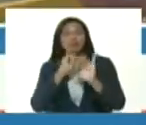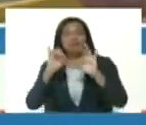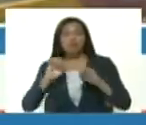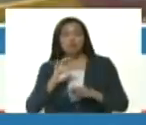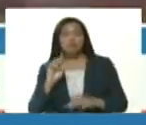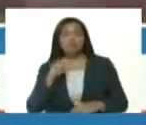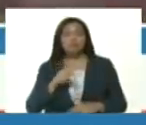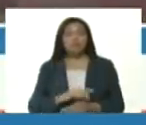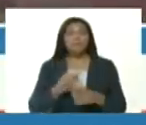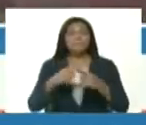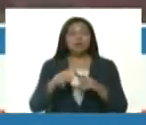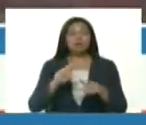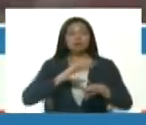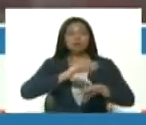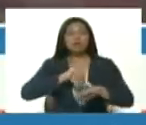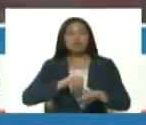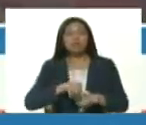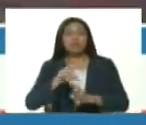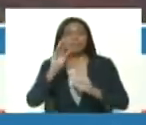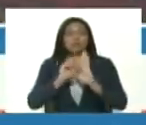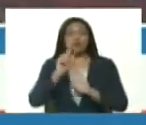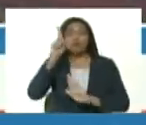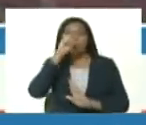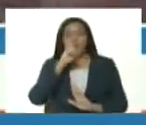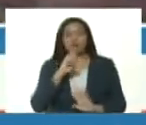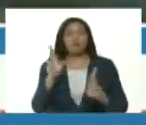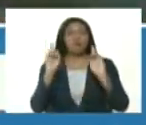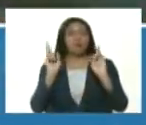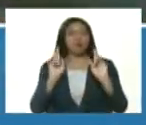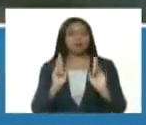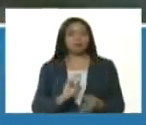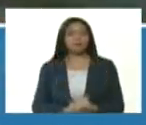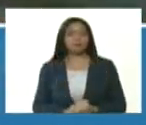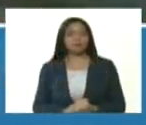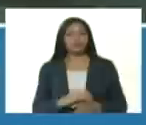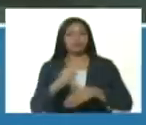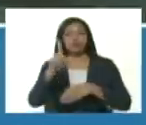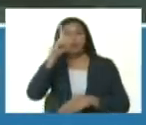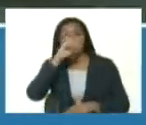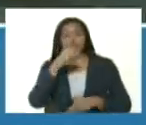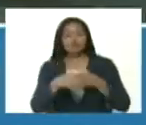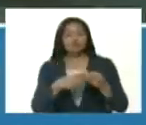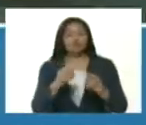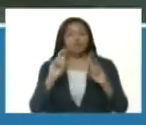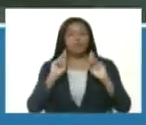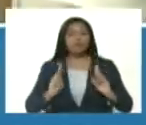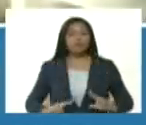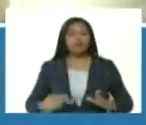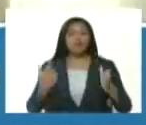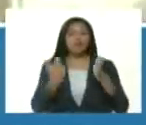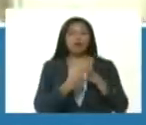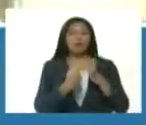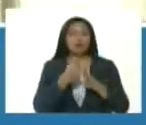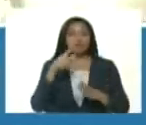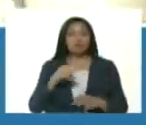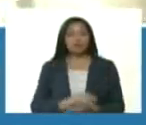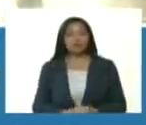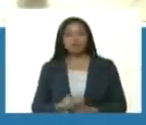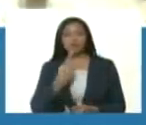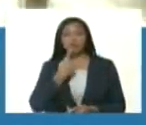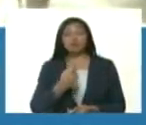pero dicen que eso no tardará menos de un año. O sea, será dentro de un año que la humanidad tenga las vacunas. Es lo que